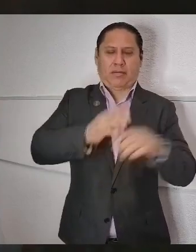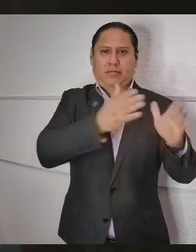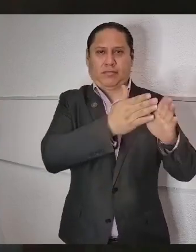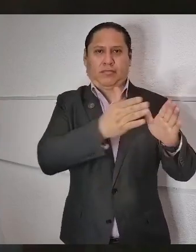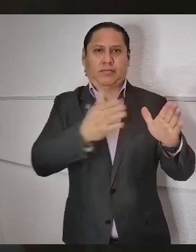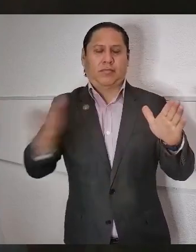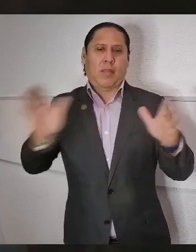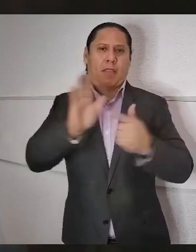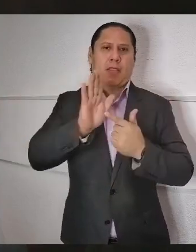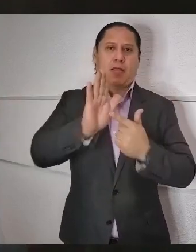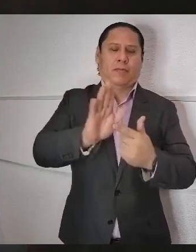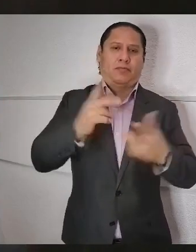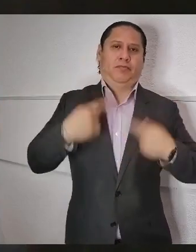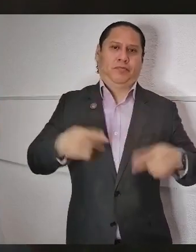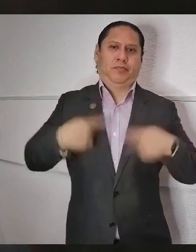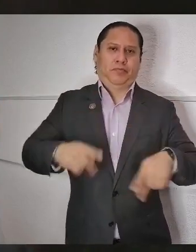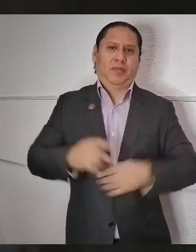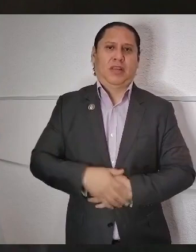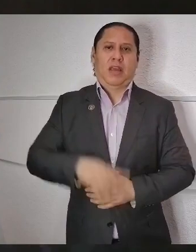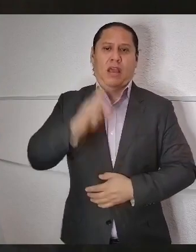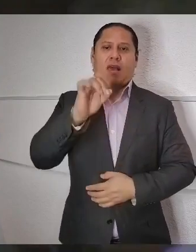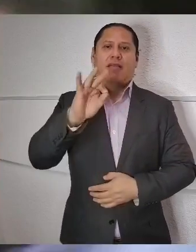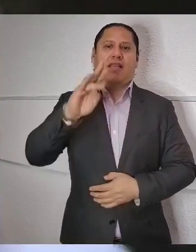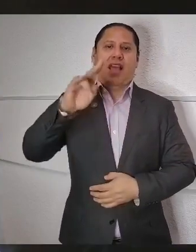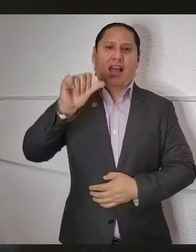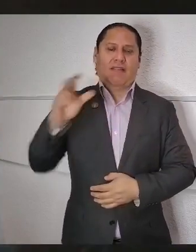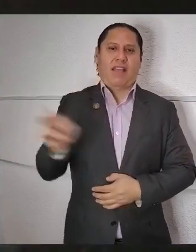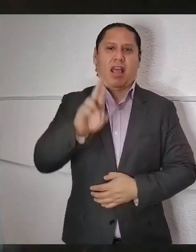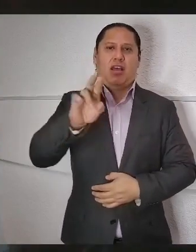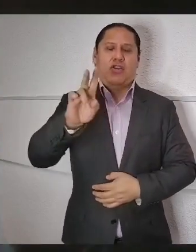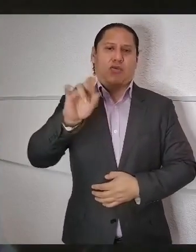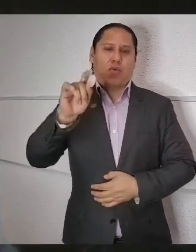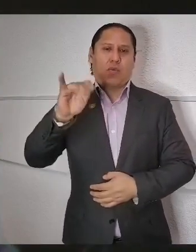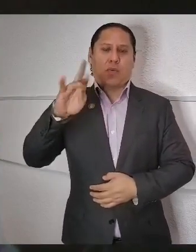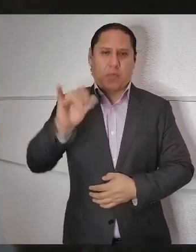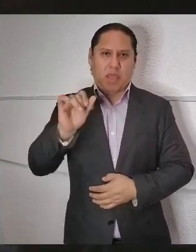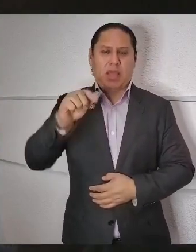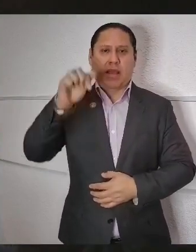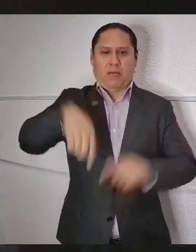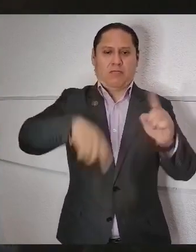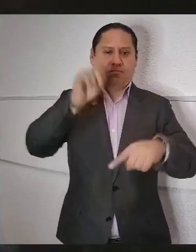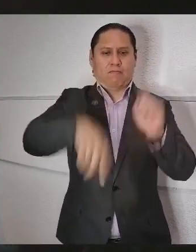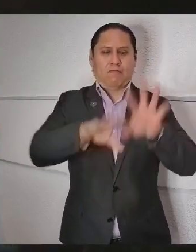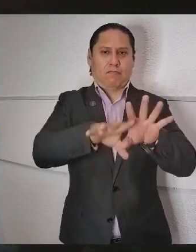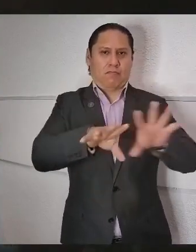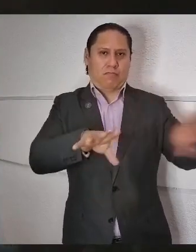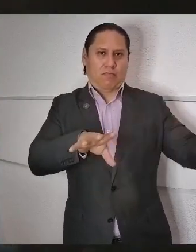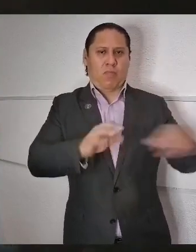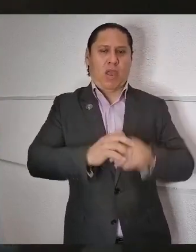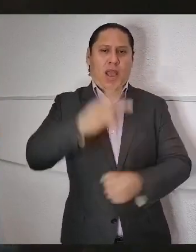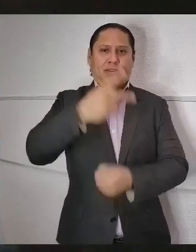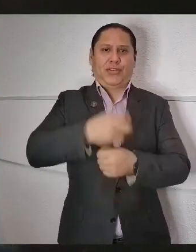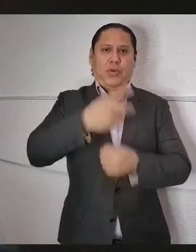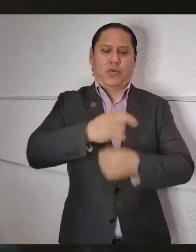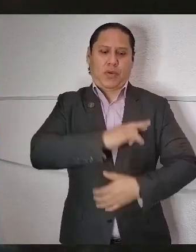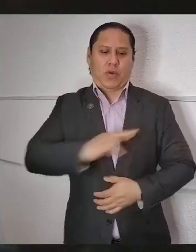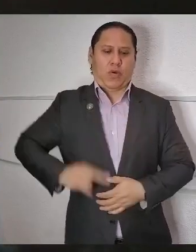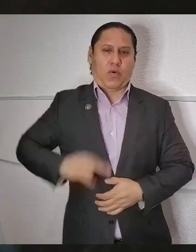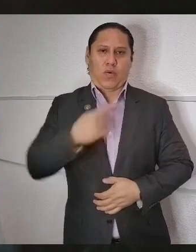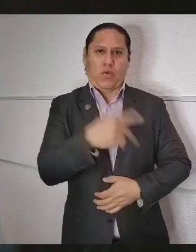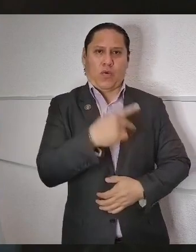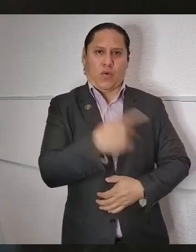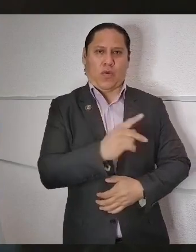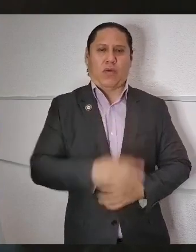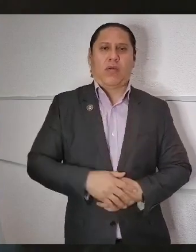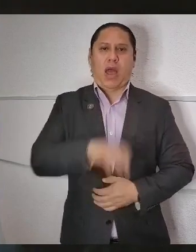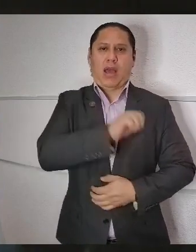indefinida presentada por la ciudadana Diana Rubí Lizcano Guzmán para separarse del cargo de segunda regidora propietaria